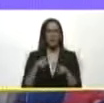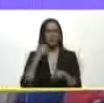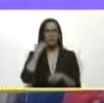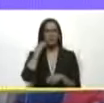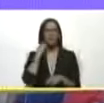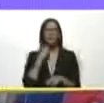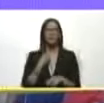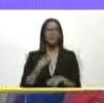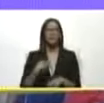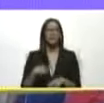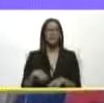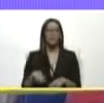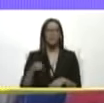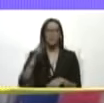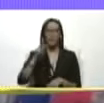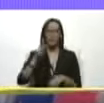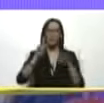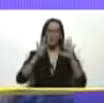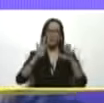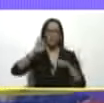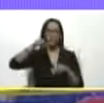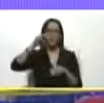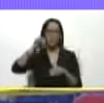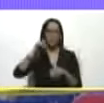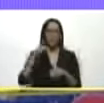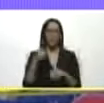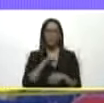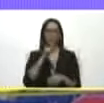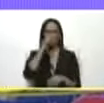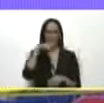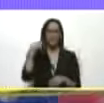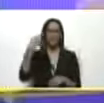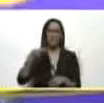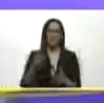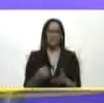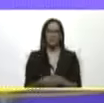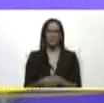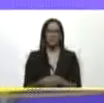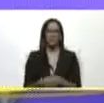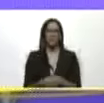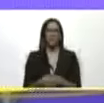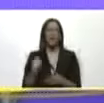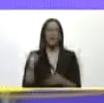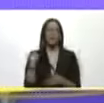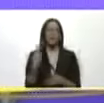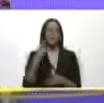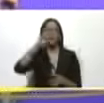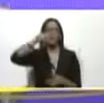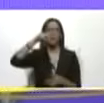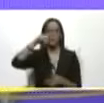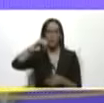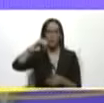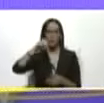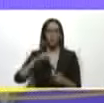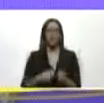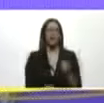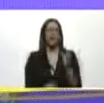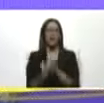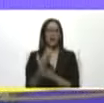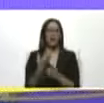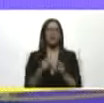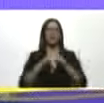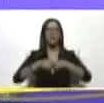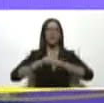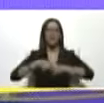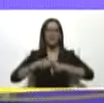vale 29 de junio es como el próximo año el primero de junio arrancan estos talleres